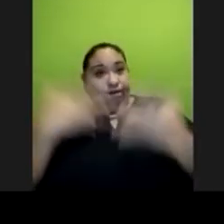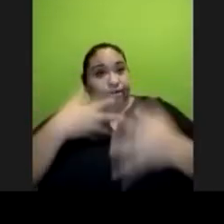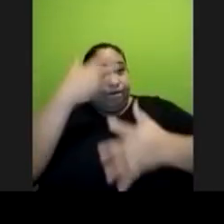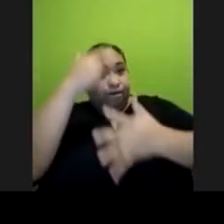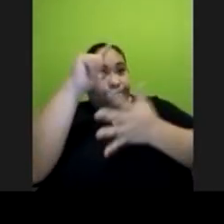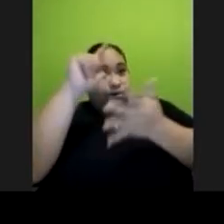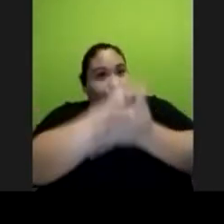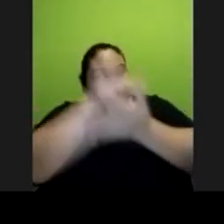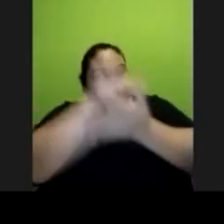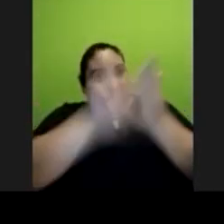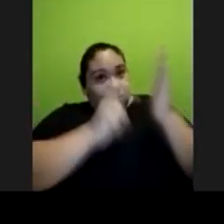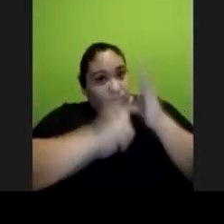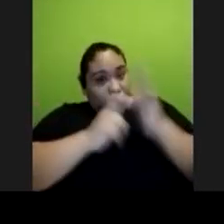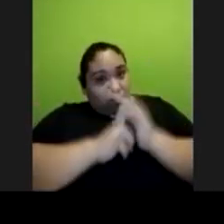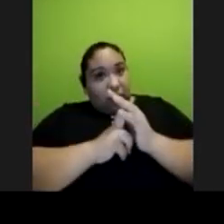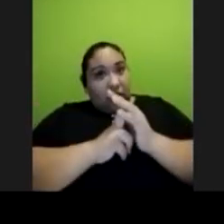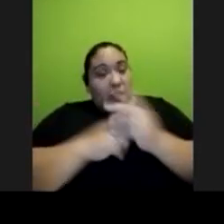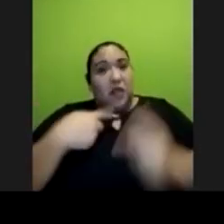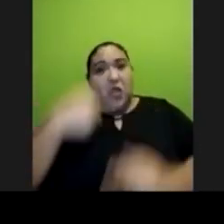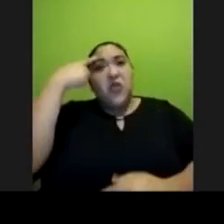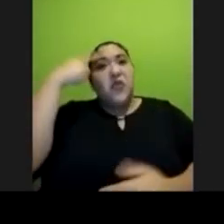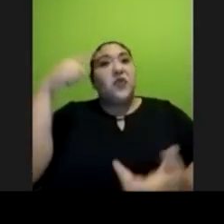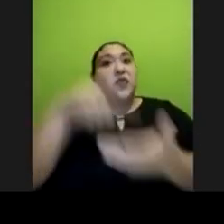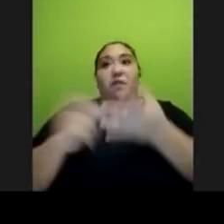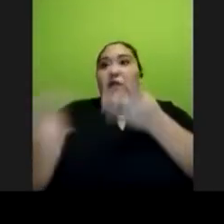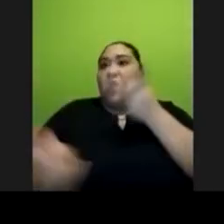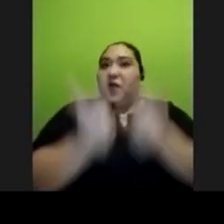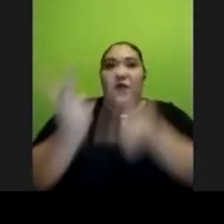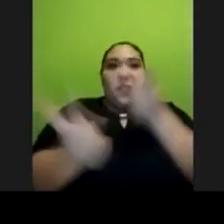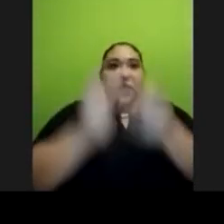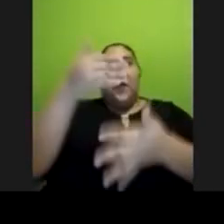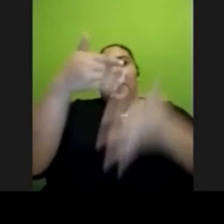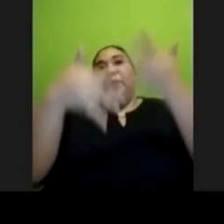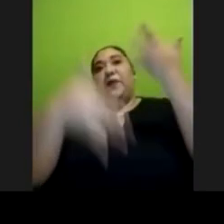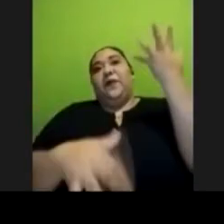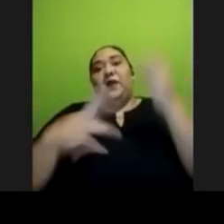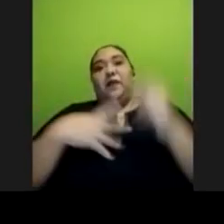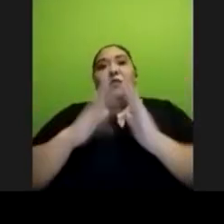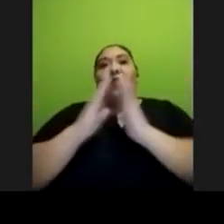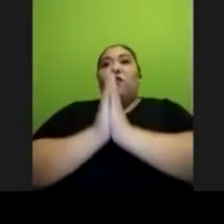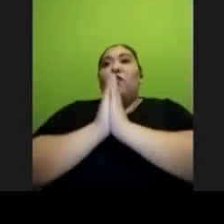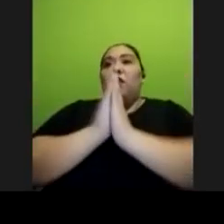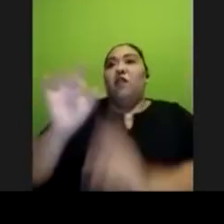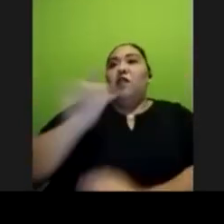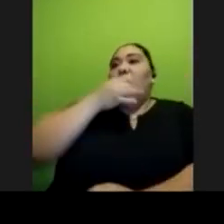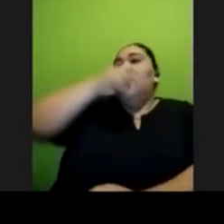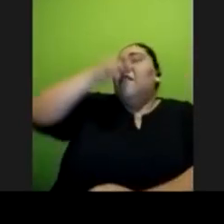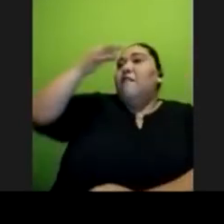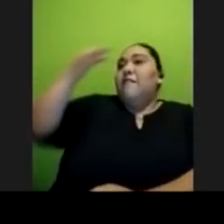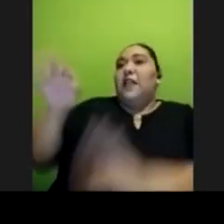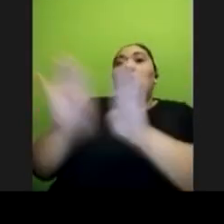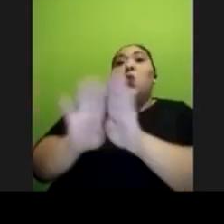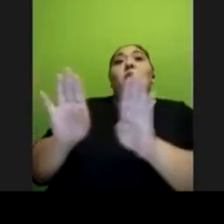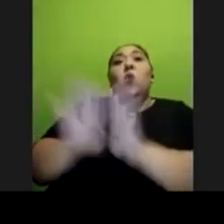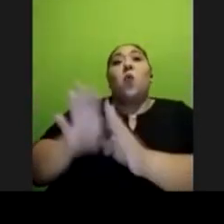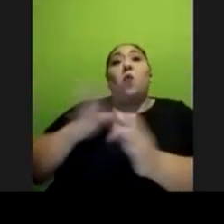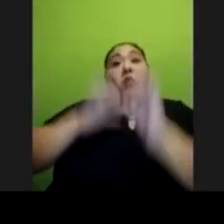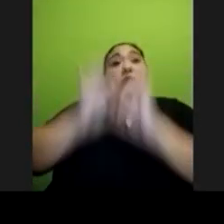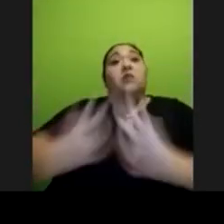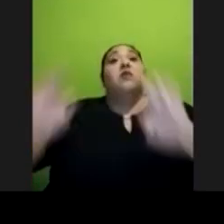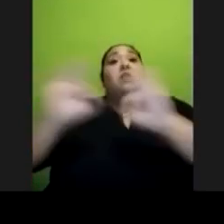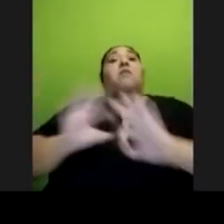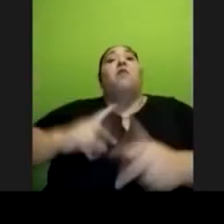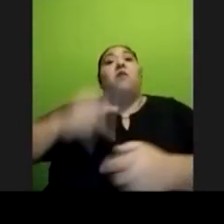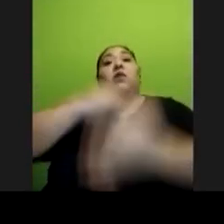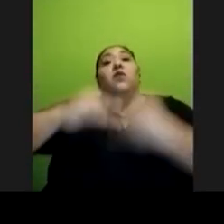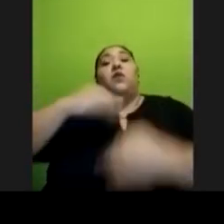tenemos precisamente pidiéndonos que les digamos cómo es sin duda importante. Y vamos ahora